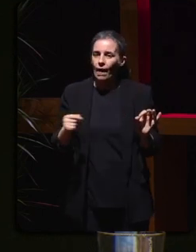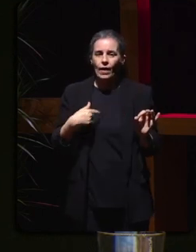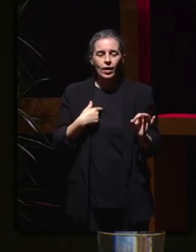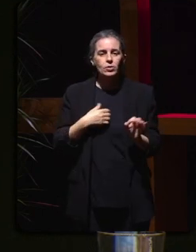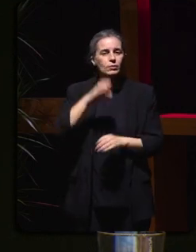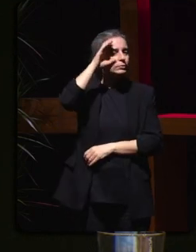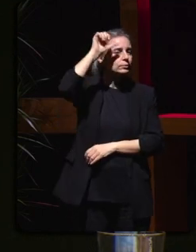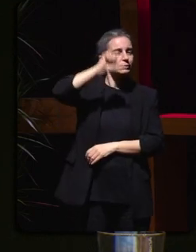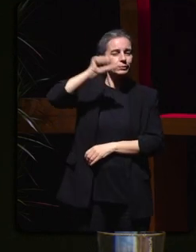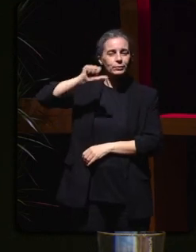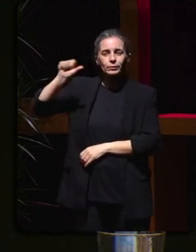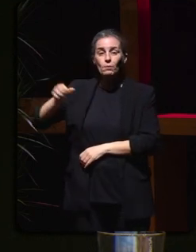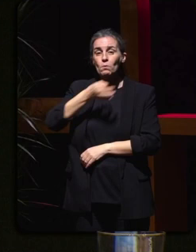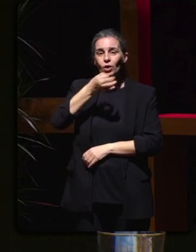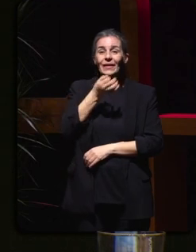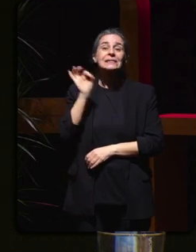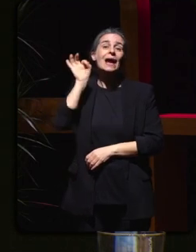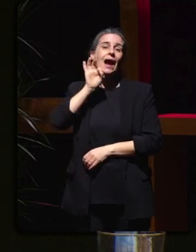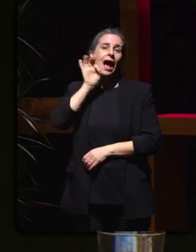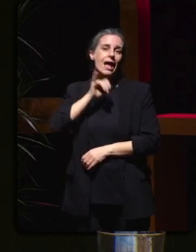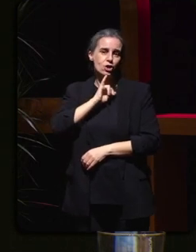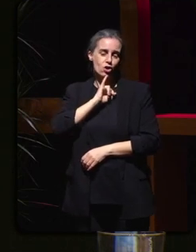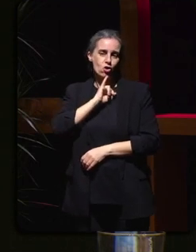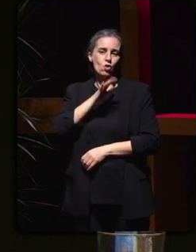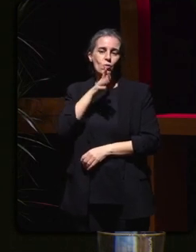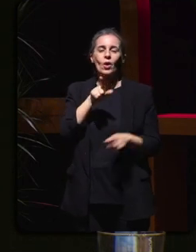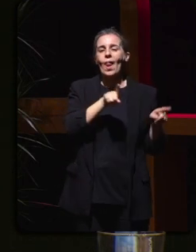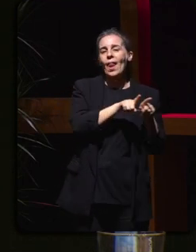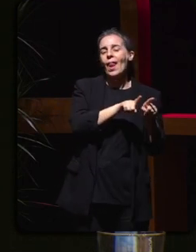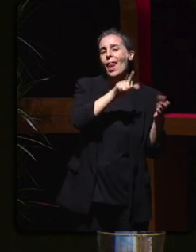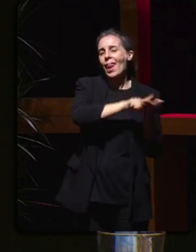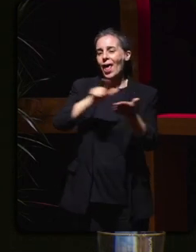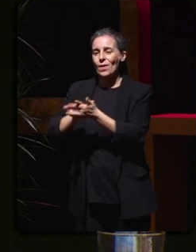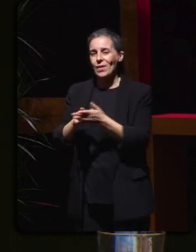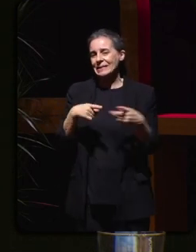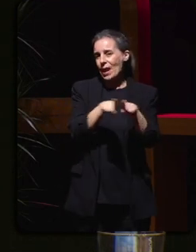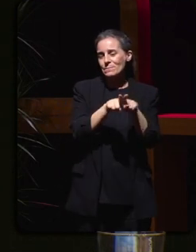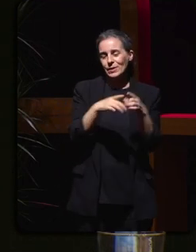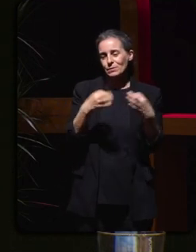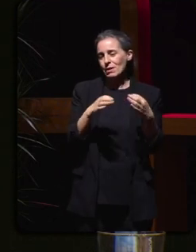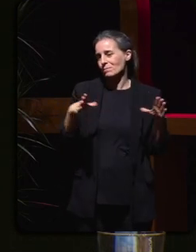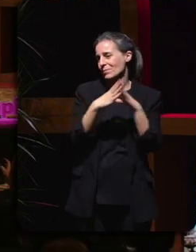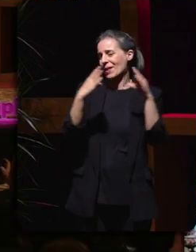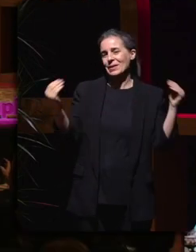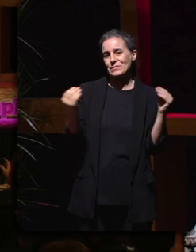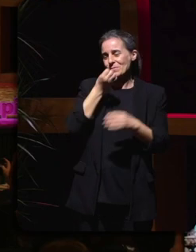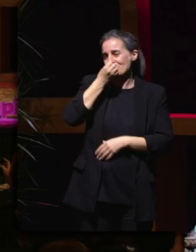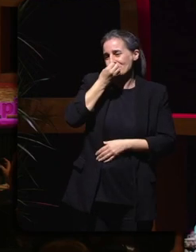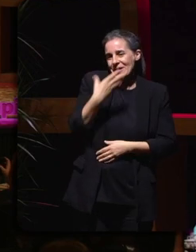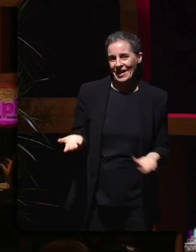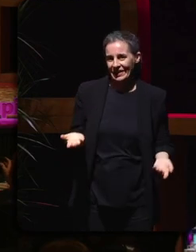las ponencias que han sido en Gallego porque las lenguas hermanas se suelen entender bastante bien aunque cuando